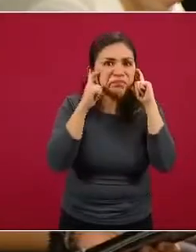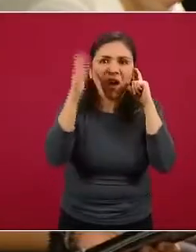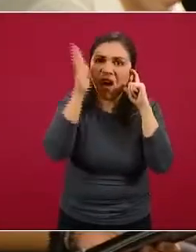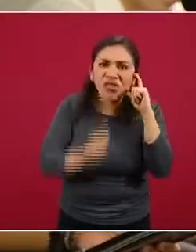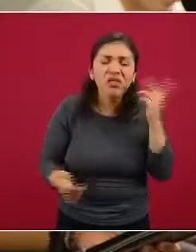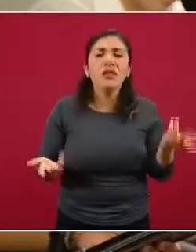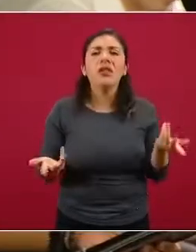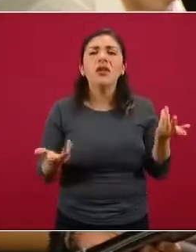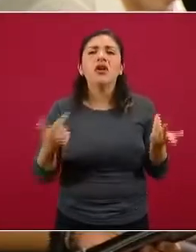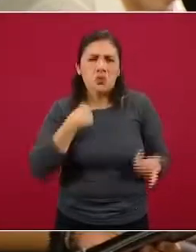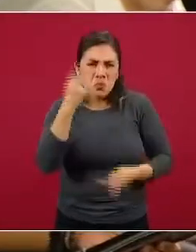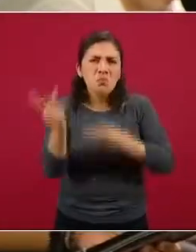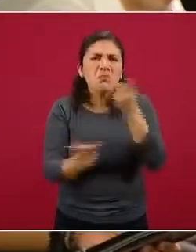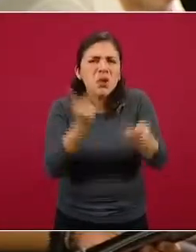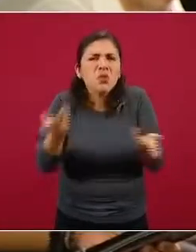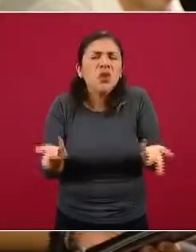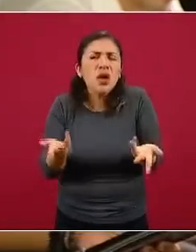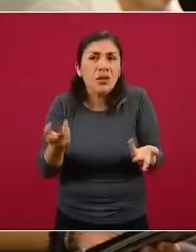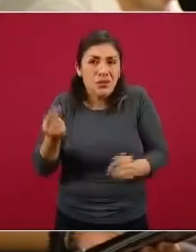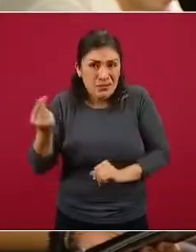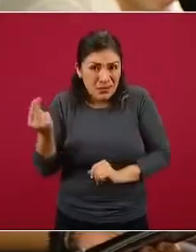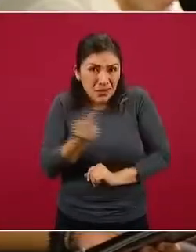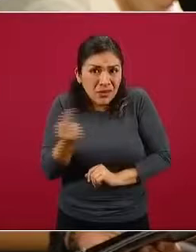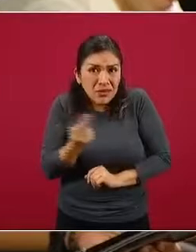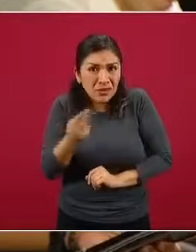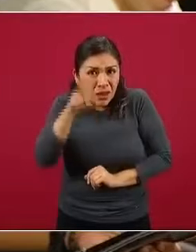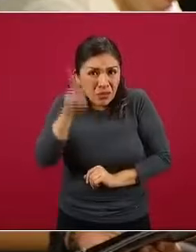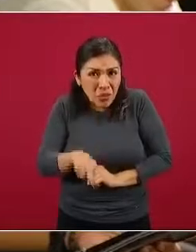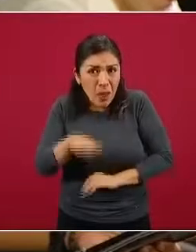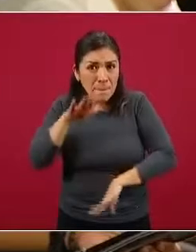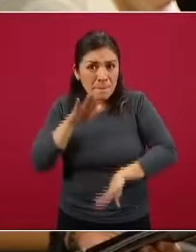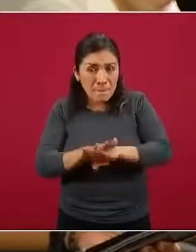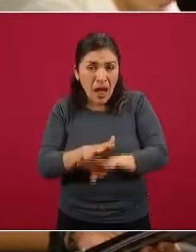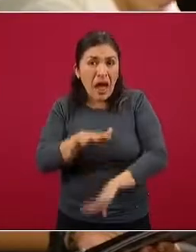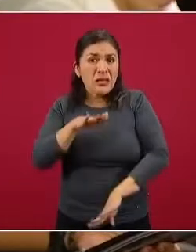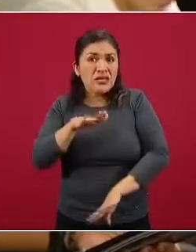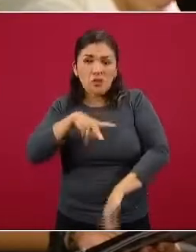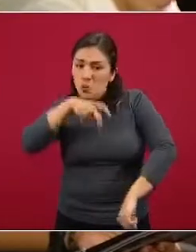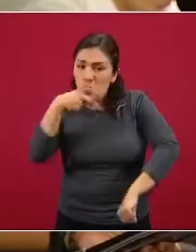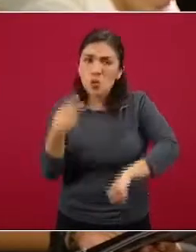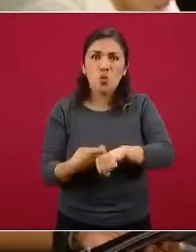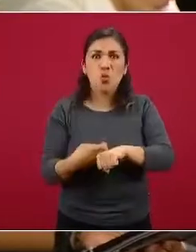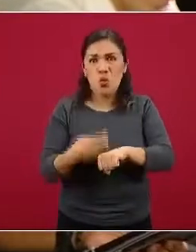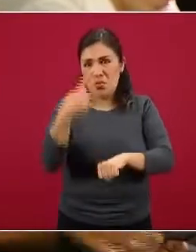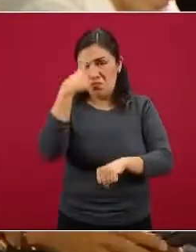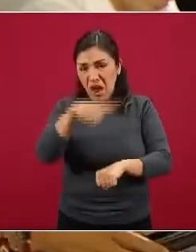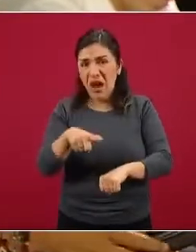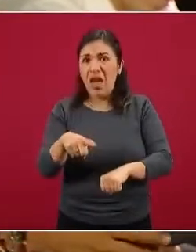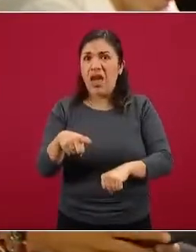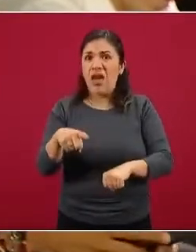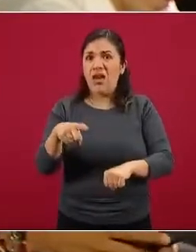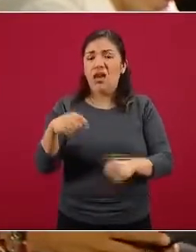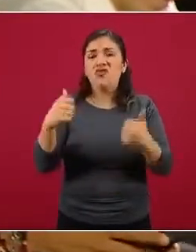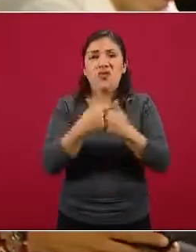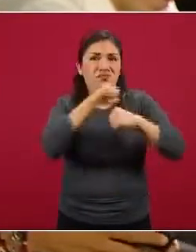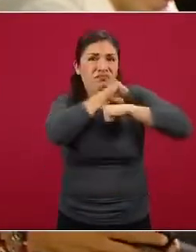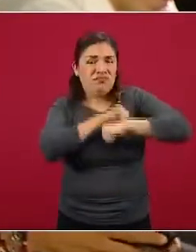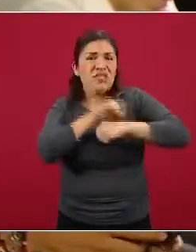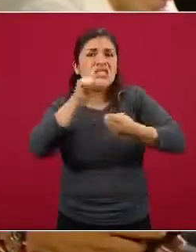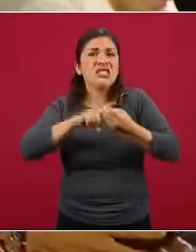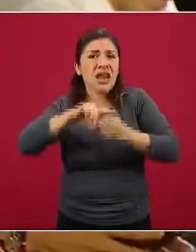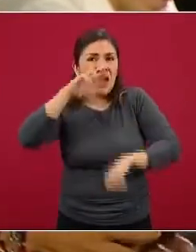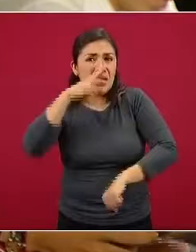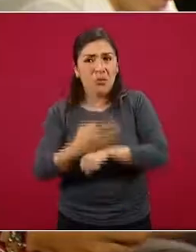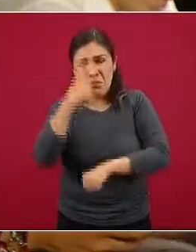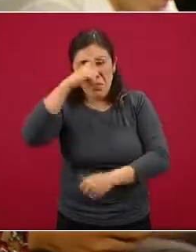cubrebocas. Mi cuestionamiento es, ¿se necesita reforzar, ser un poco más estrictos o contundentes con las autoridades